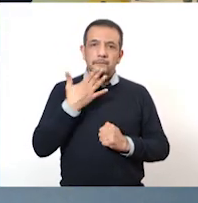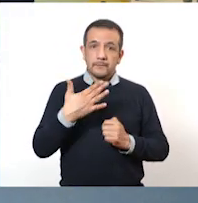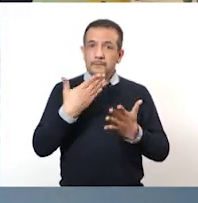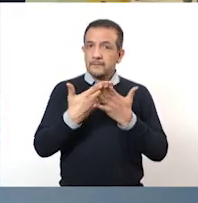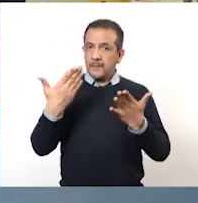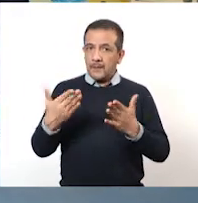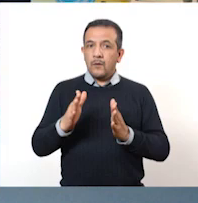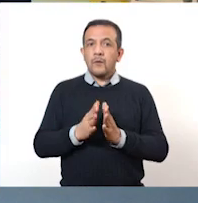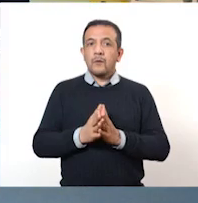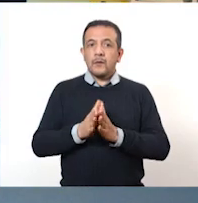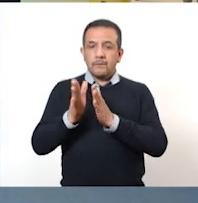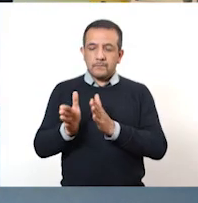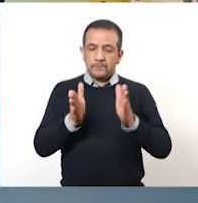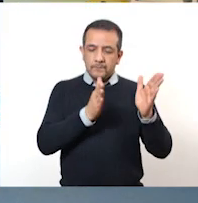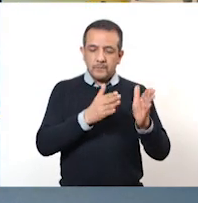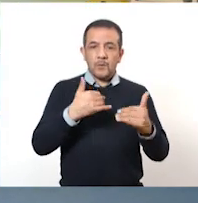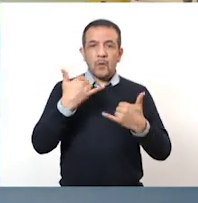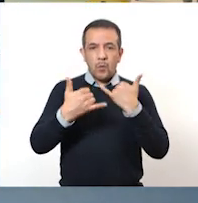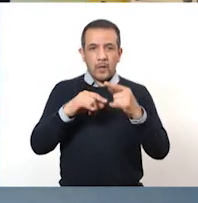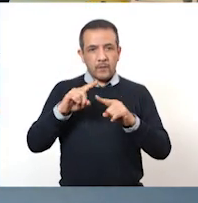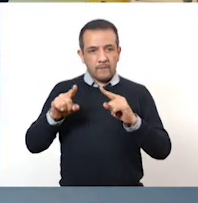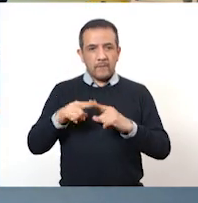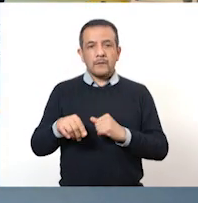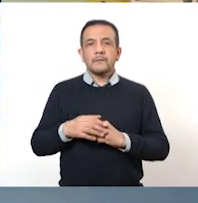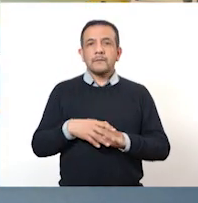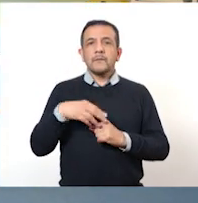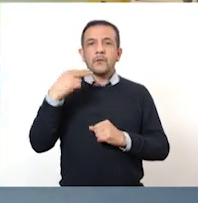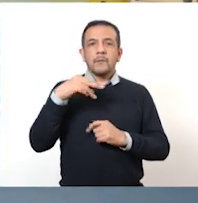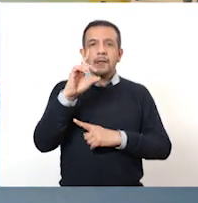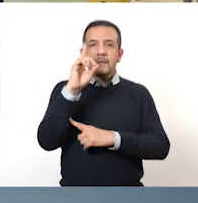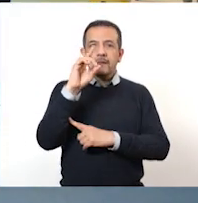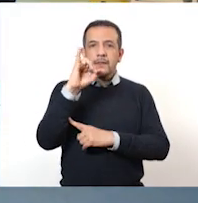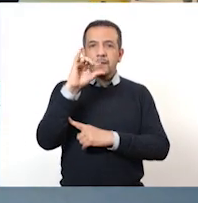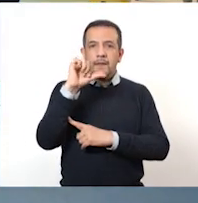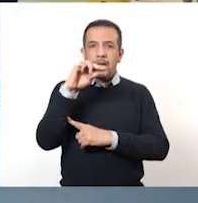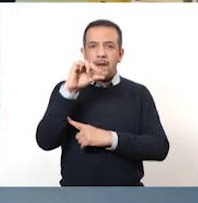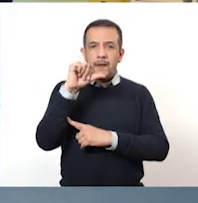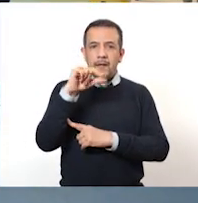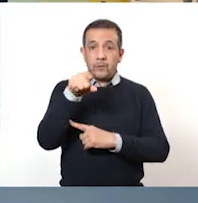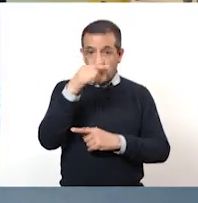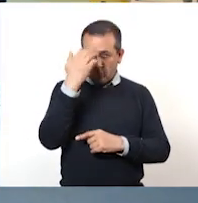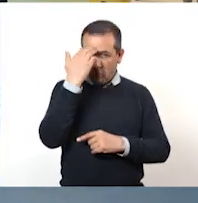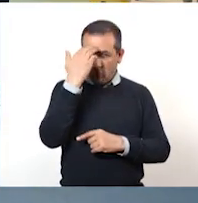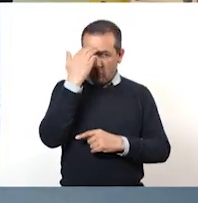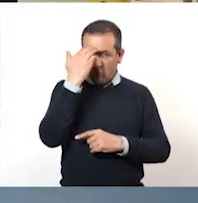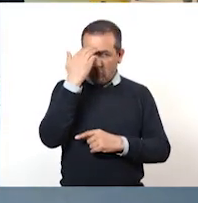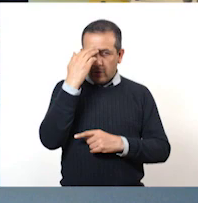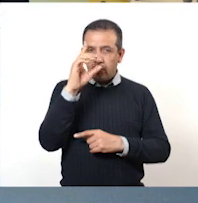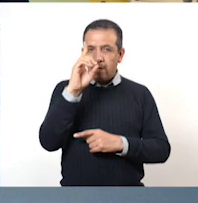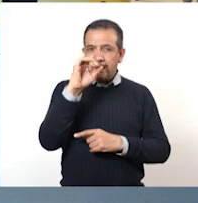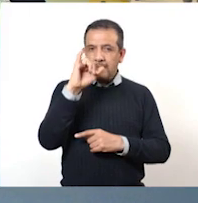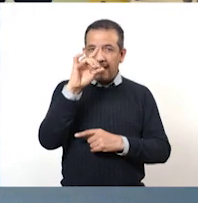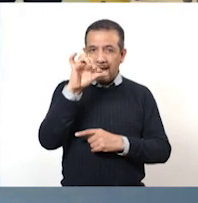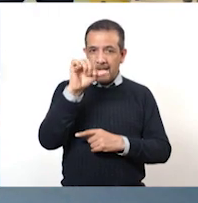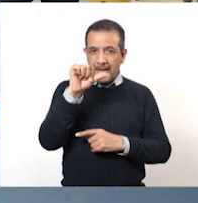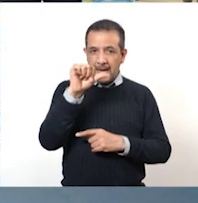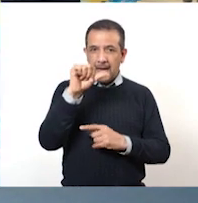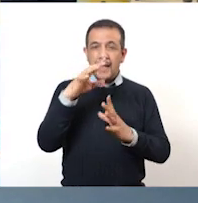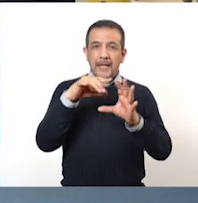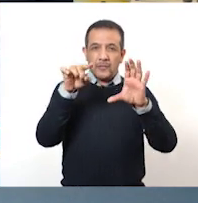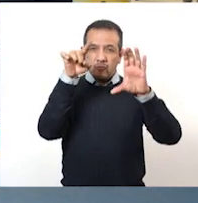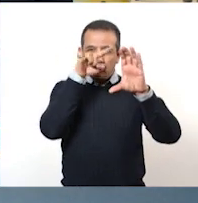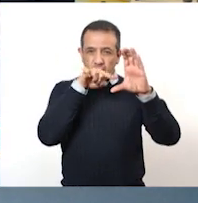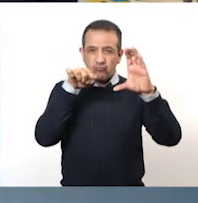Bien, pues vamos a jugar otro, que se llama la diana. Más o menos todos hemos visto cómo es una diana, que es